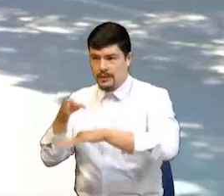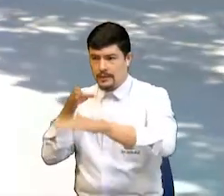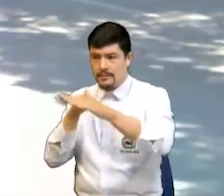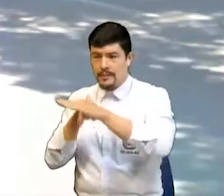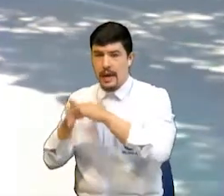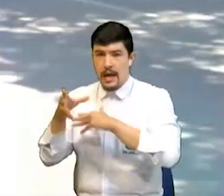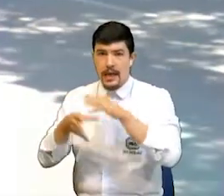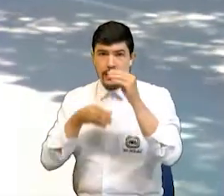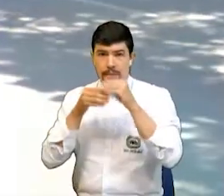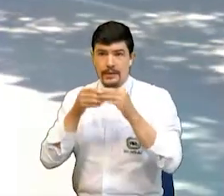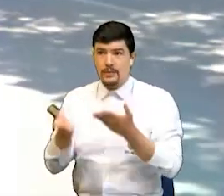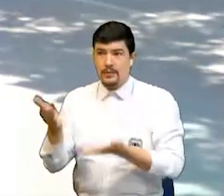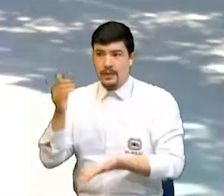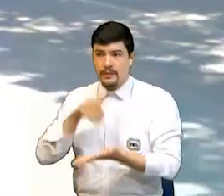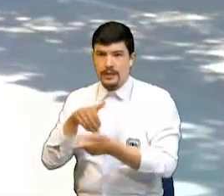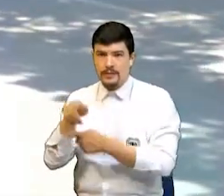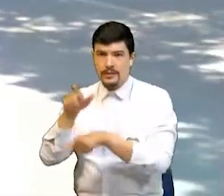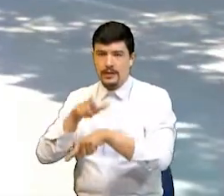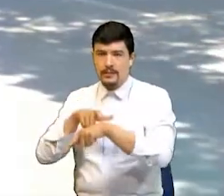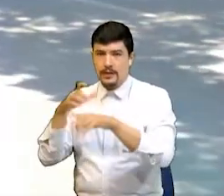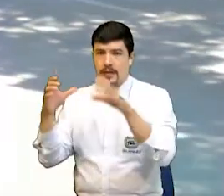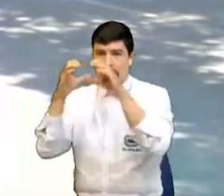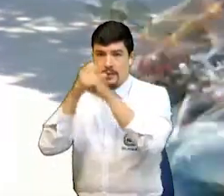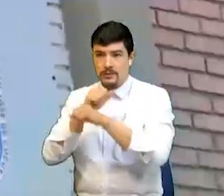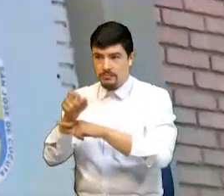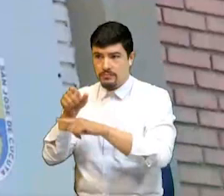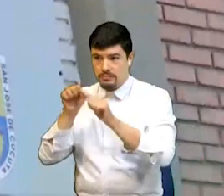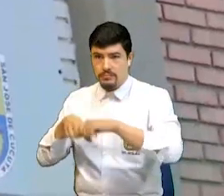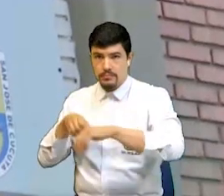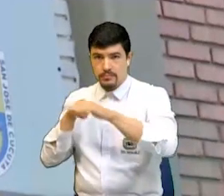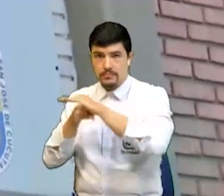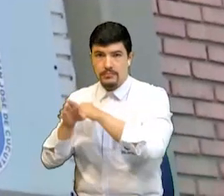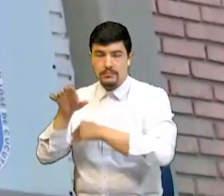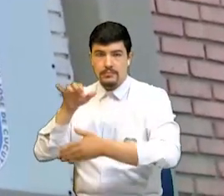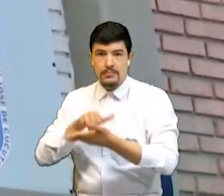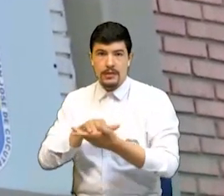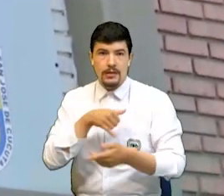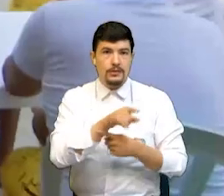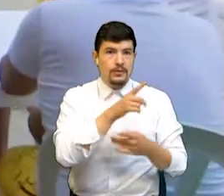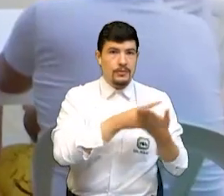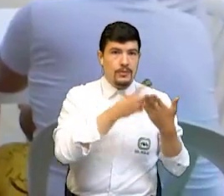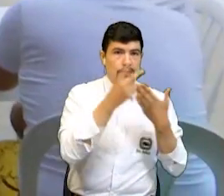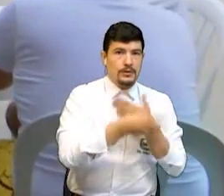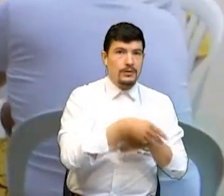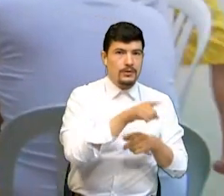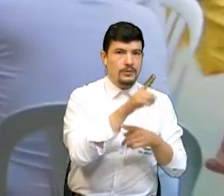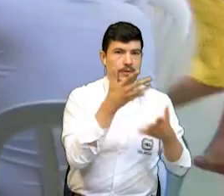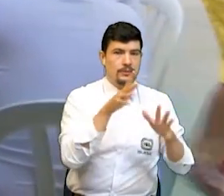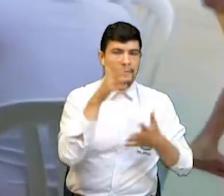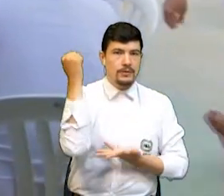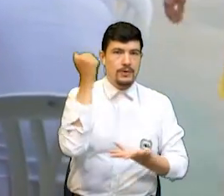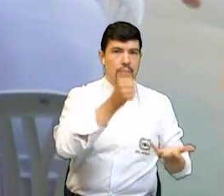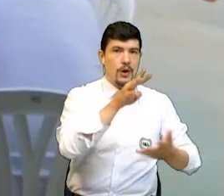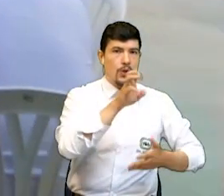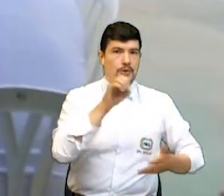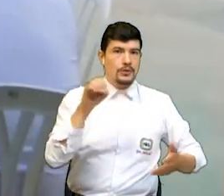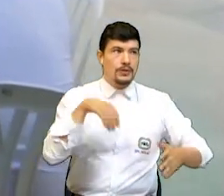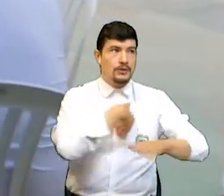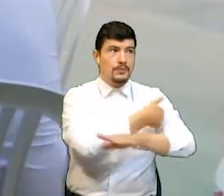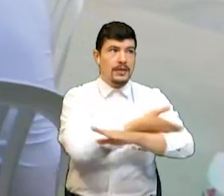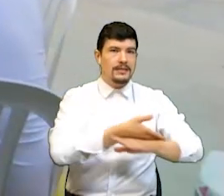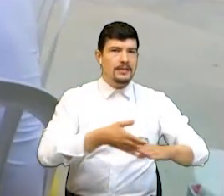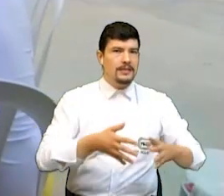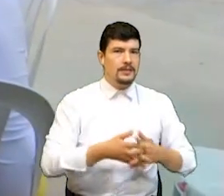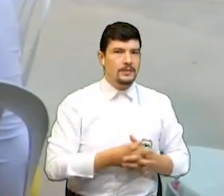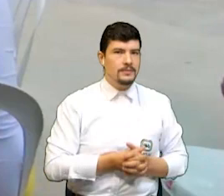regresará nuevamente durante la noche el proyecto contó con una inversión de 800 millones de pesos ubicados